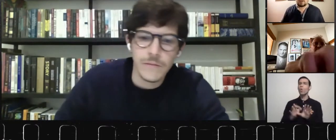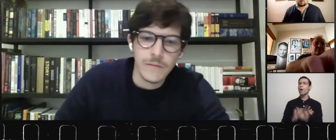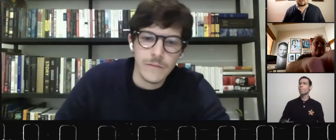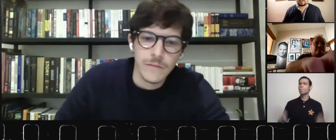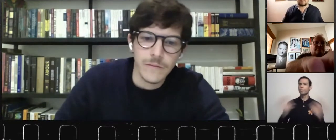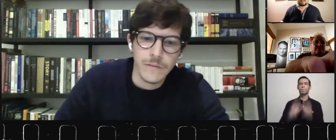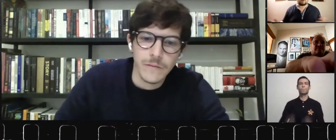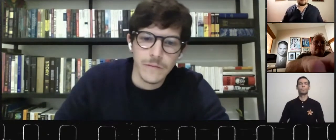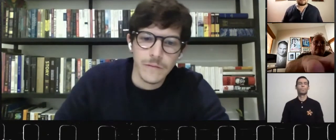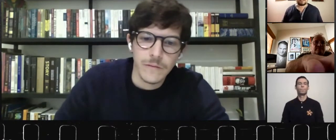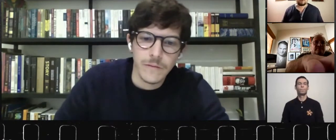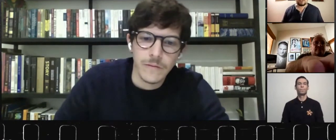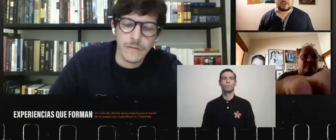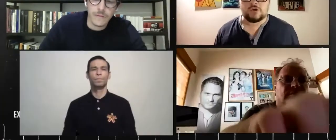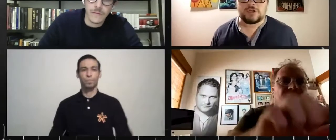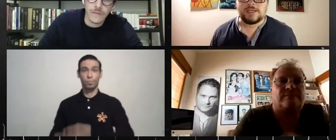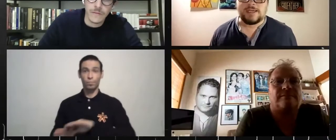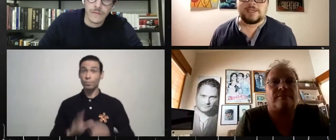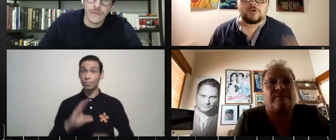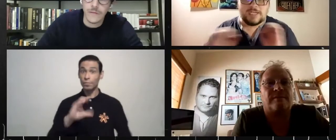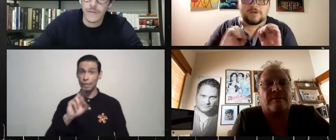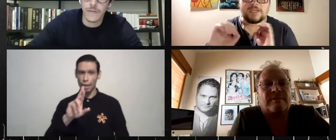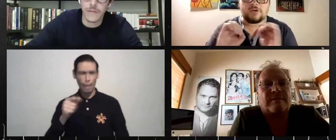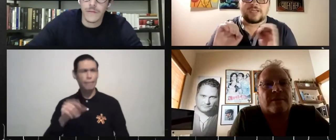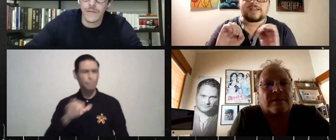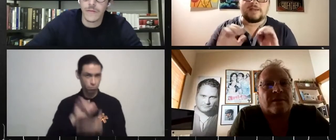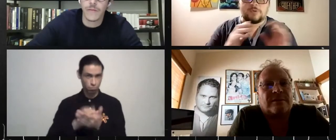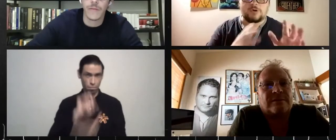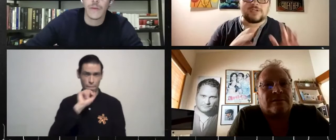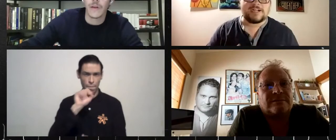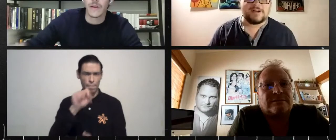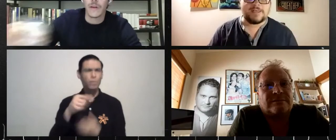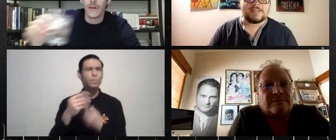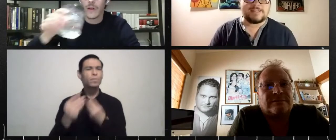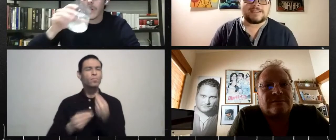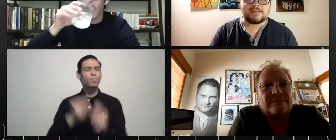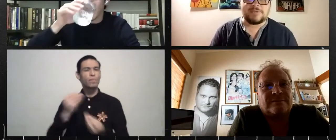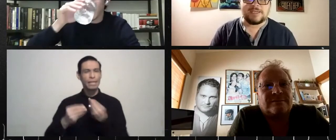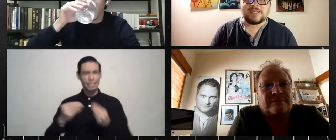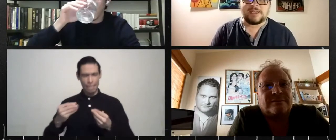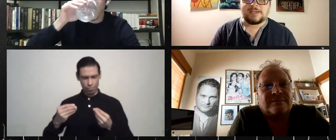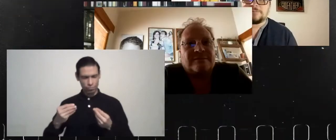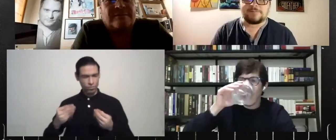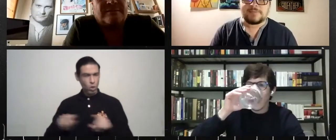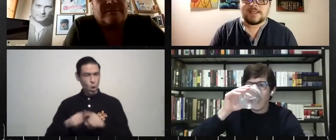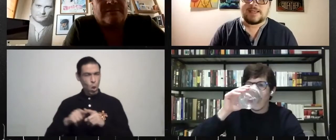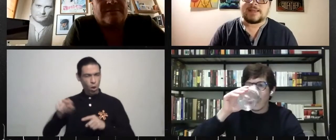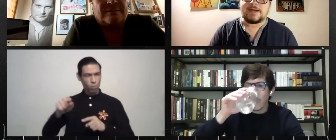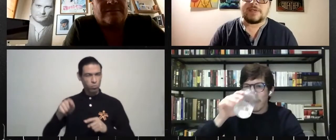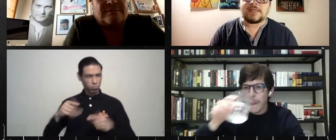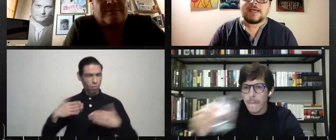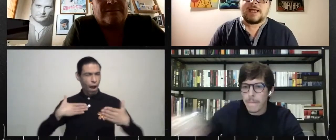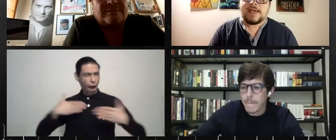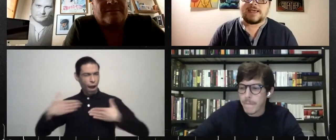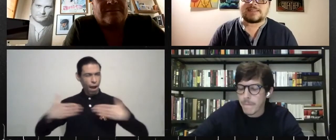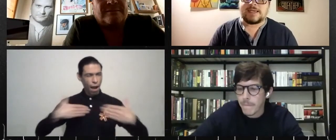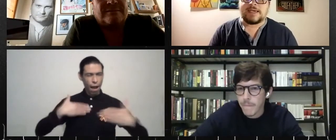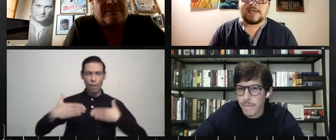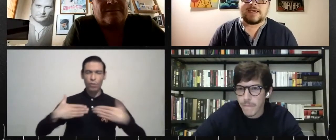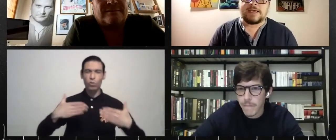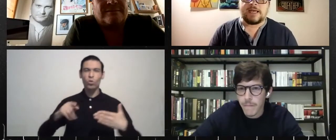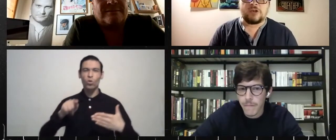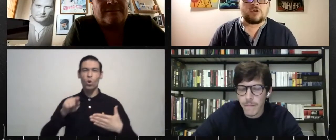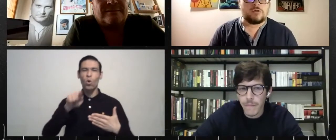tú como actor, ¿qué esperas normalmente de un director? Y una que va ahí conectada por lo que acaba de decir también David,